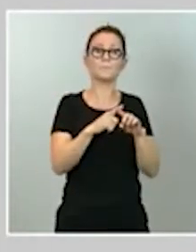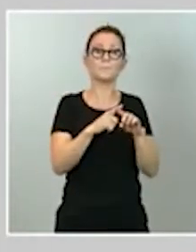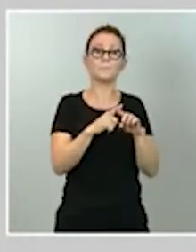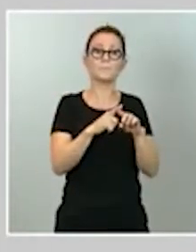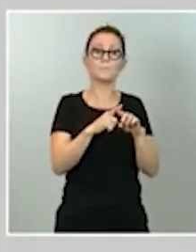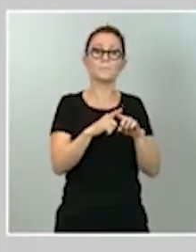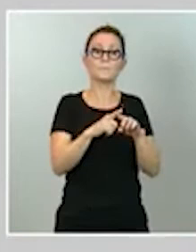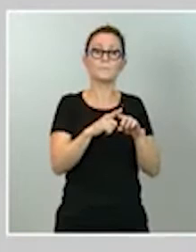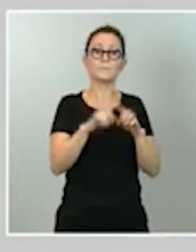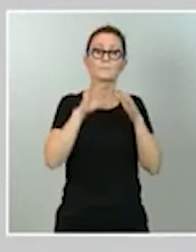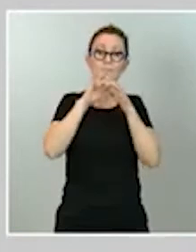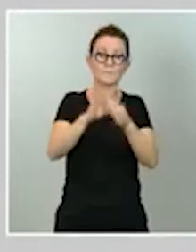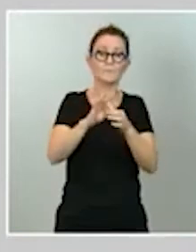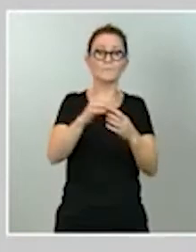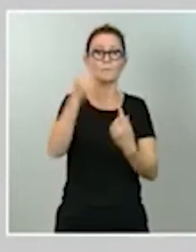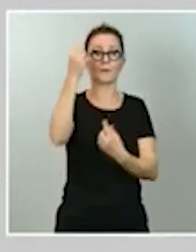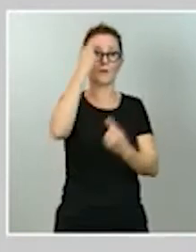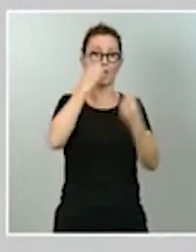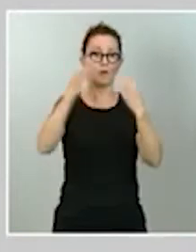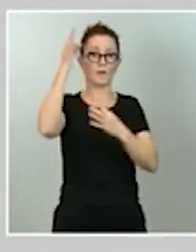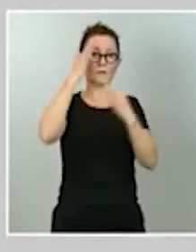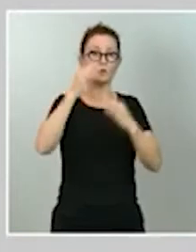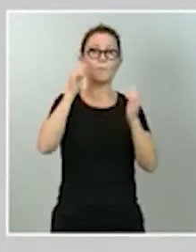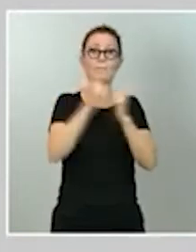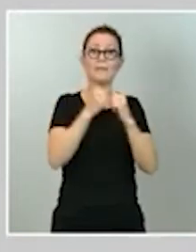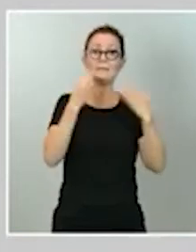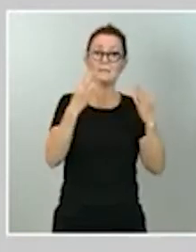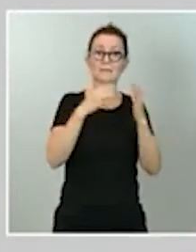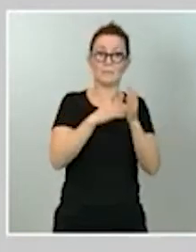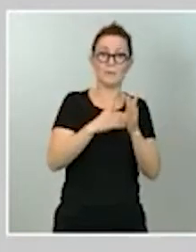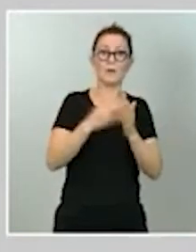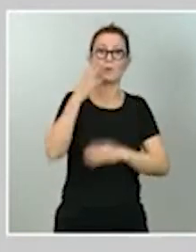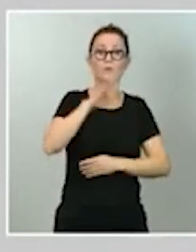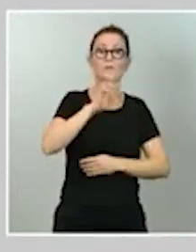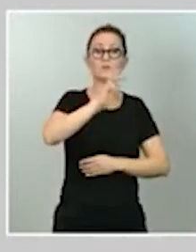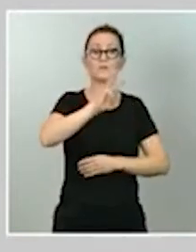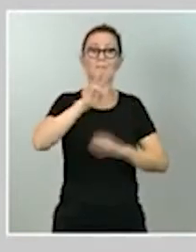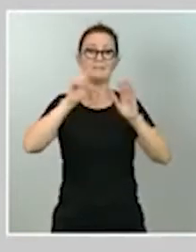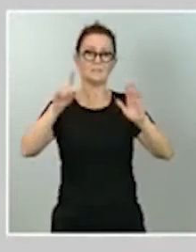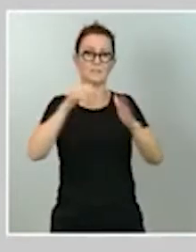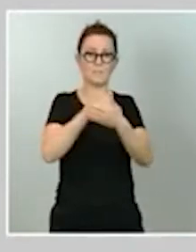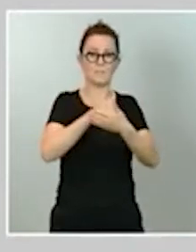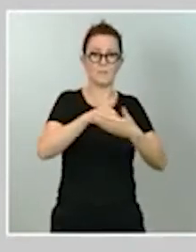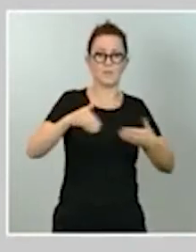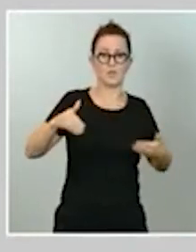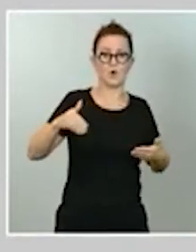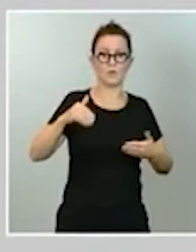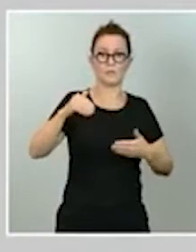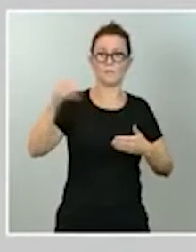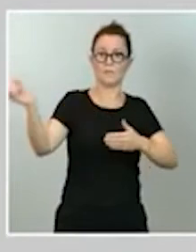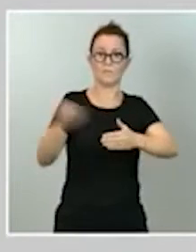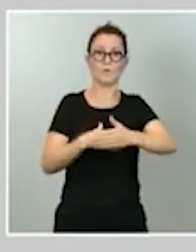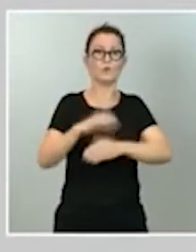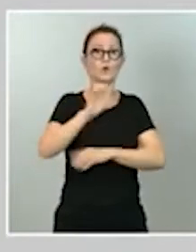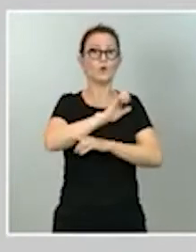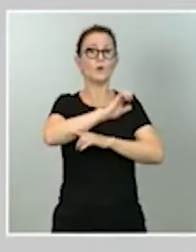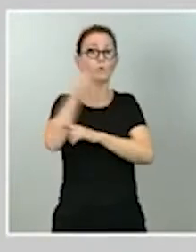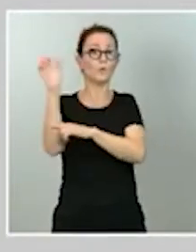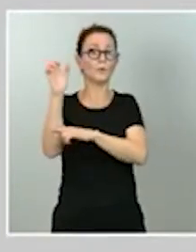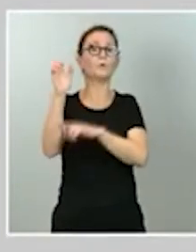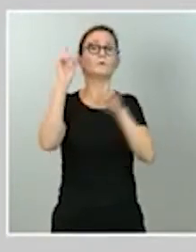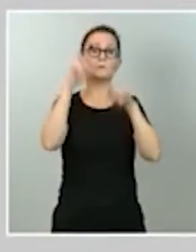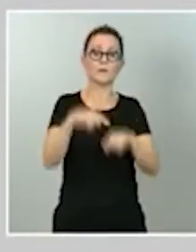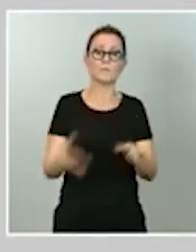estos 27 mil 436 millones de fondos europeos se incorporan por primera vez también a nuestra